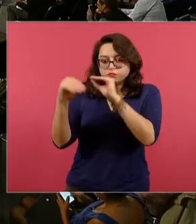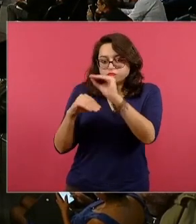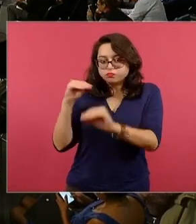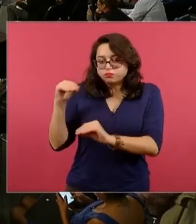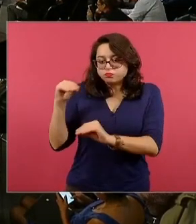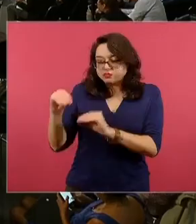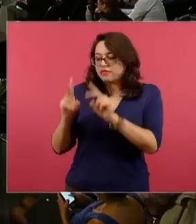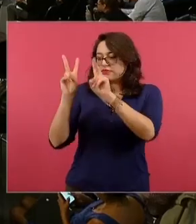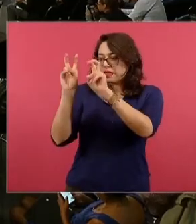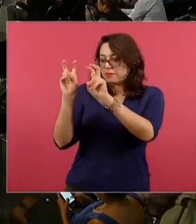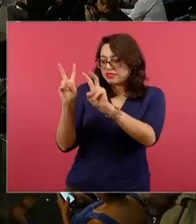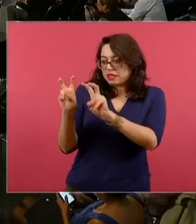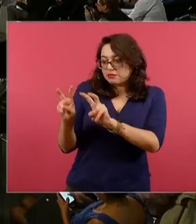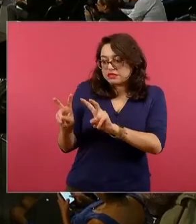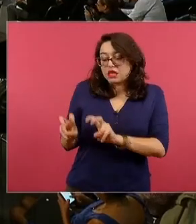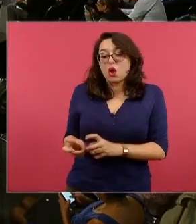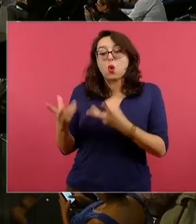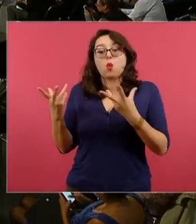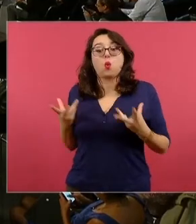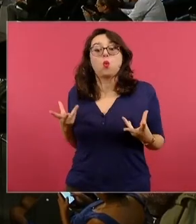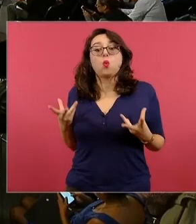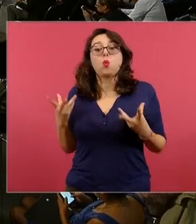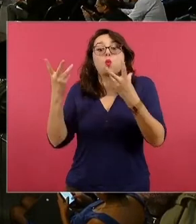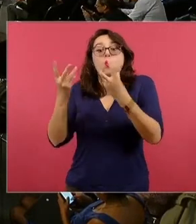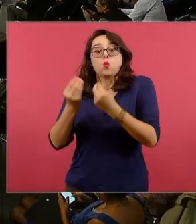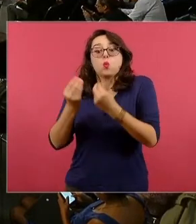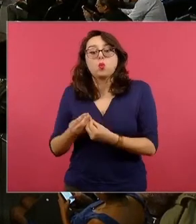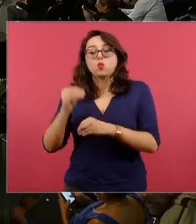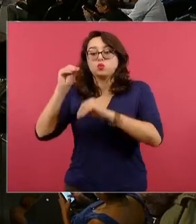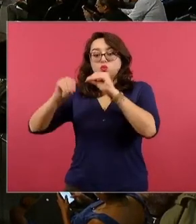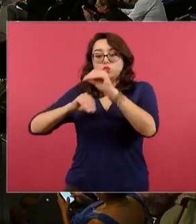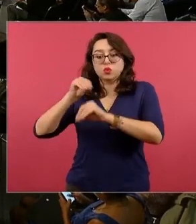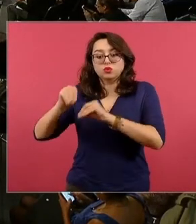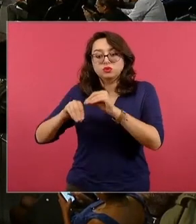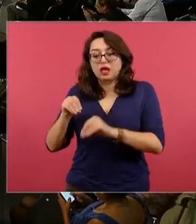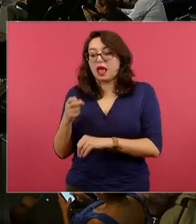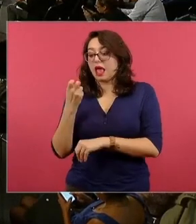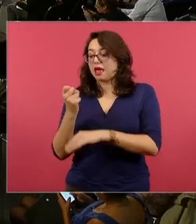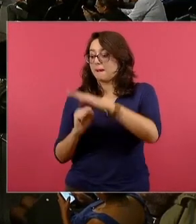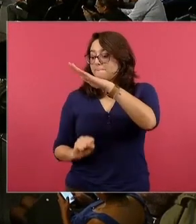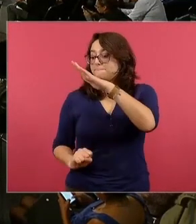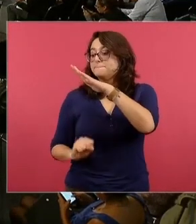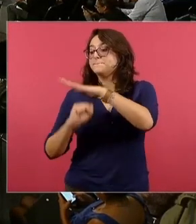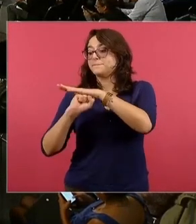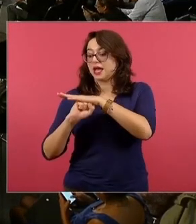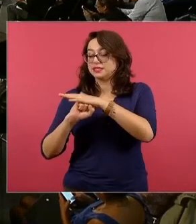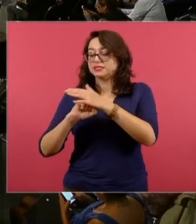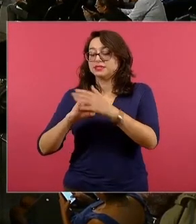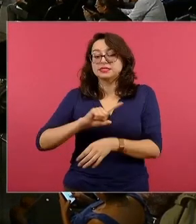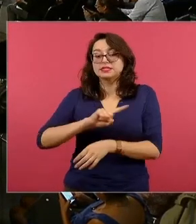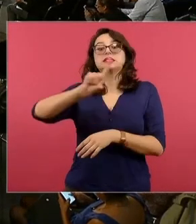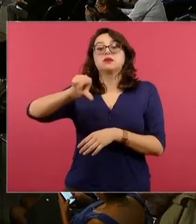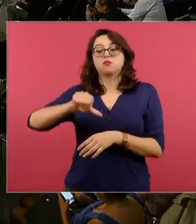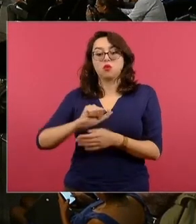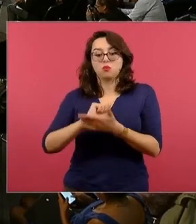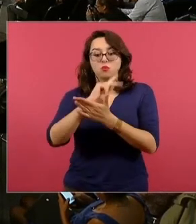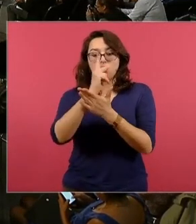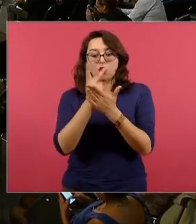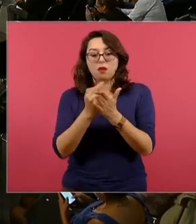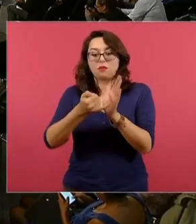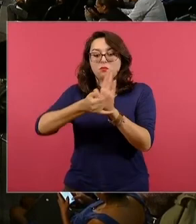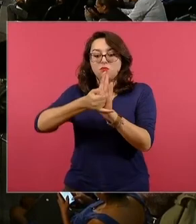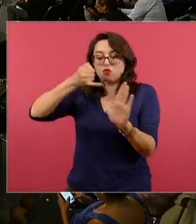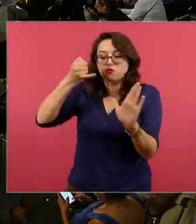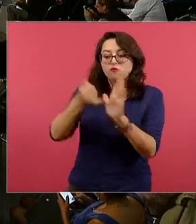objeto de codiseño curricular y son la base de la conformación del programa analítico.